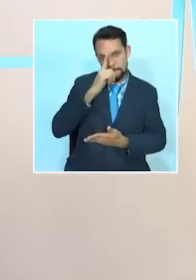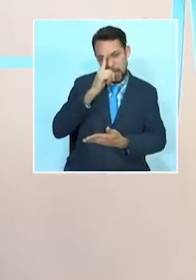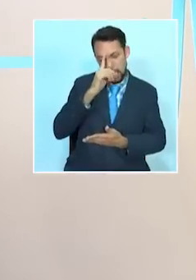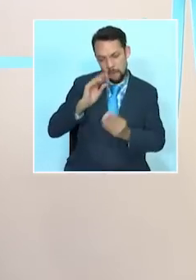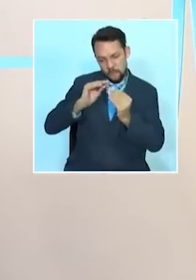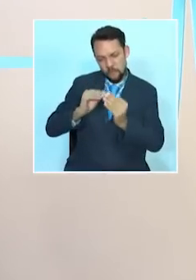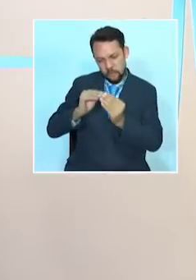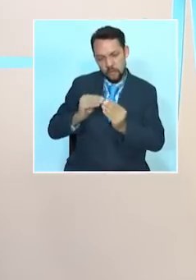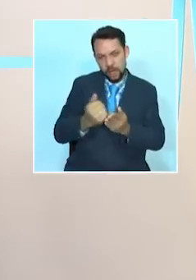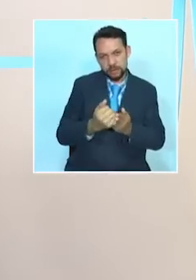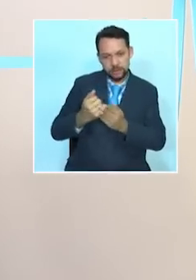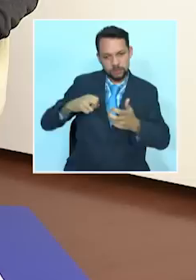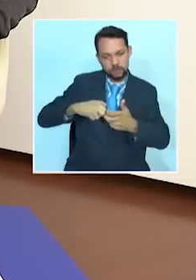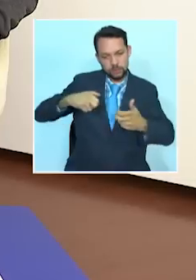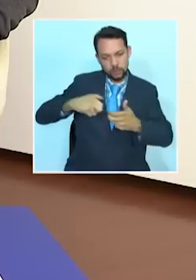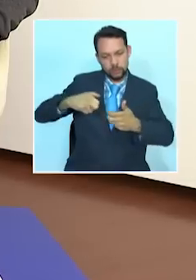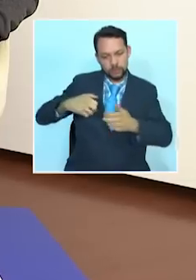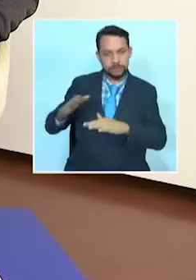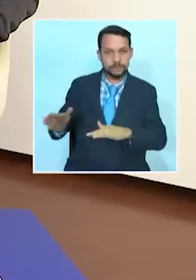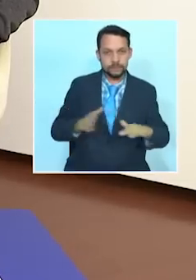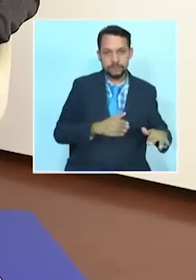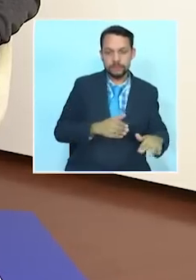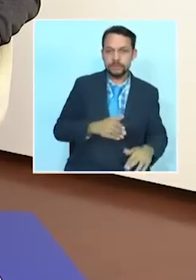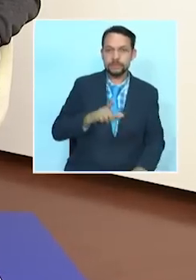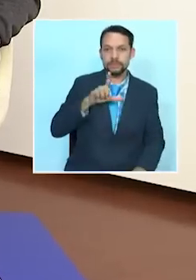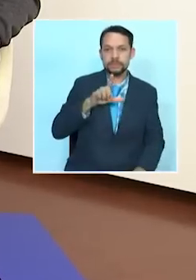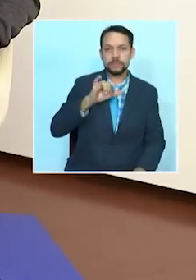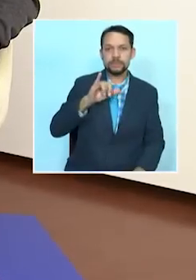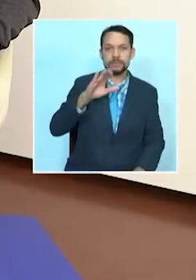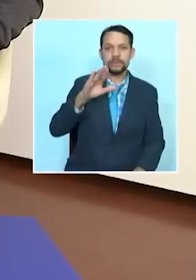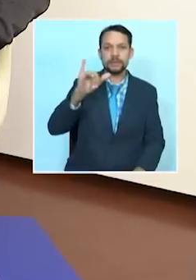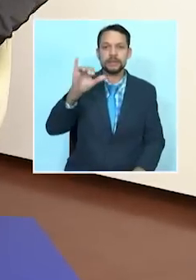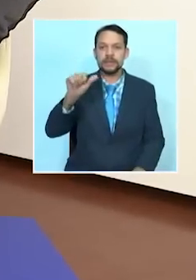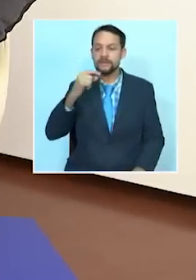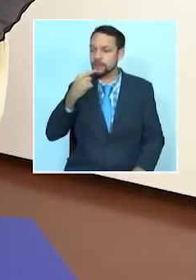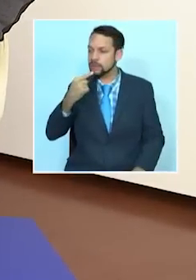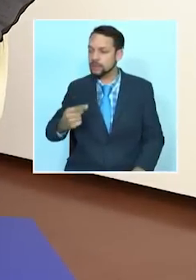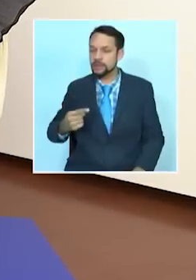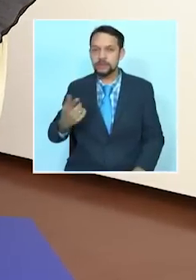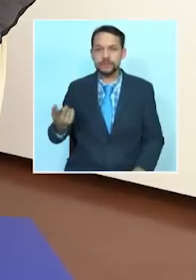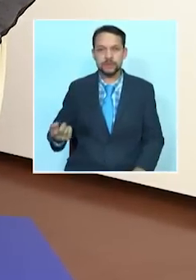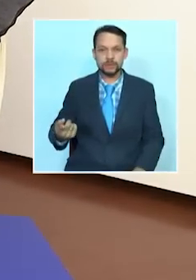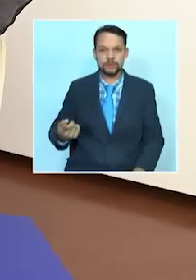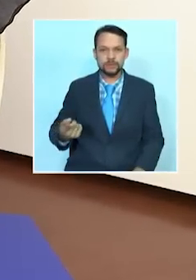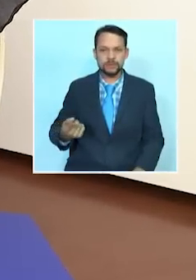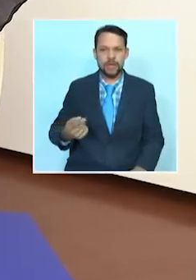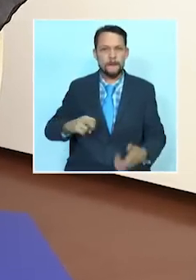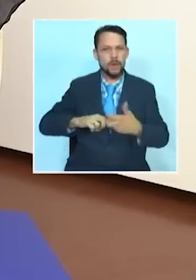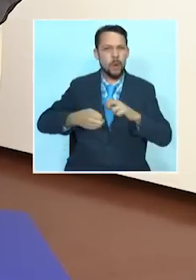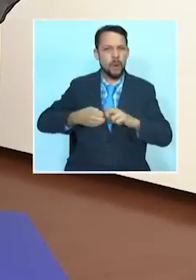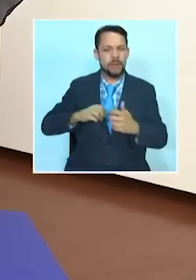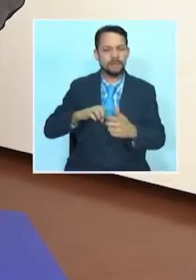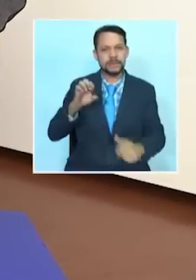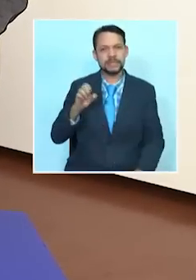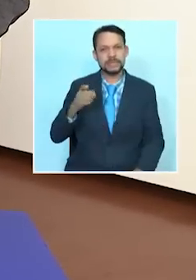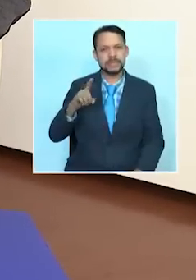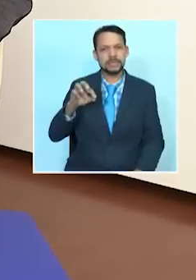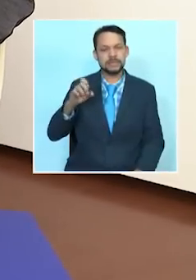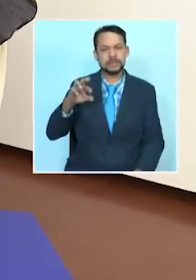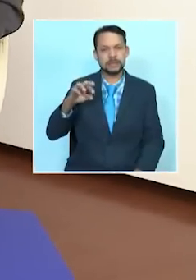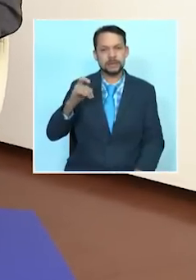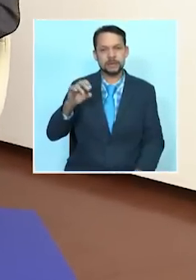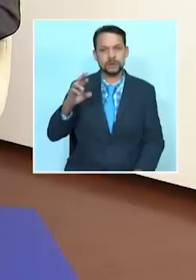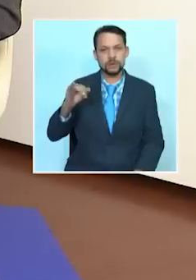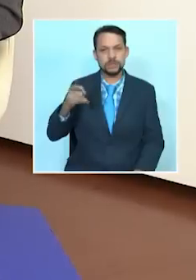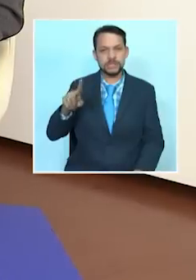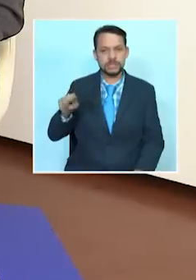tendones Livia López doctor cuando a una persona le sale en un examen esclerosis eso es peligroso encontramos que la esclerosis es